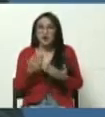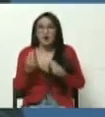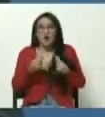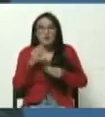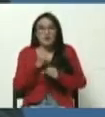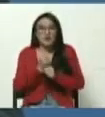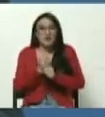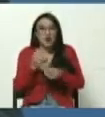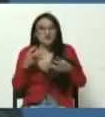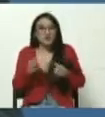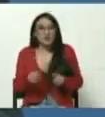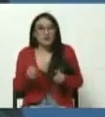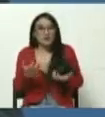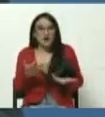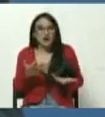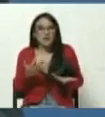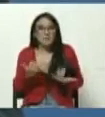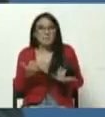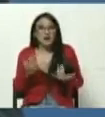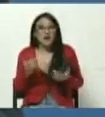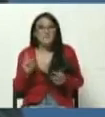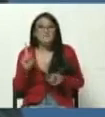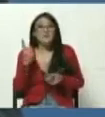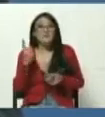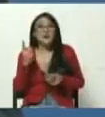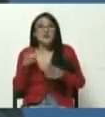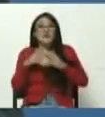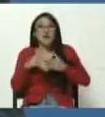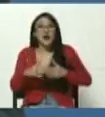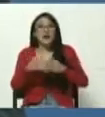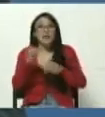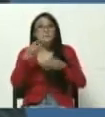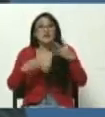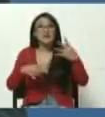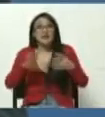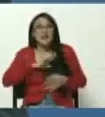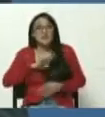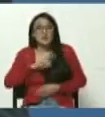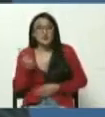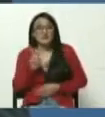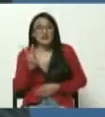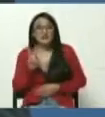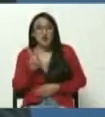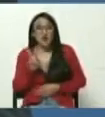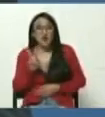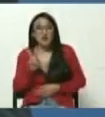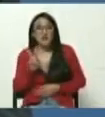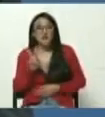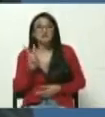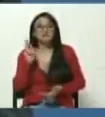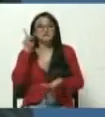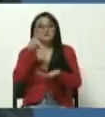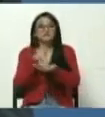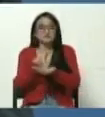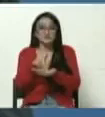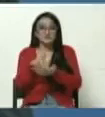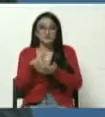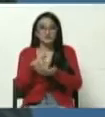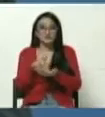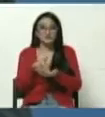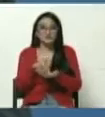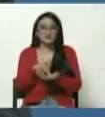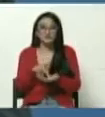y de seguridad para poder meter el primer barco con materia prima venezolana que irá